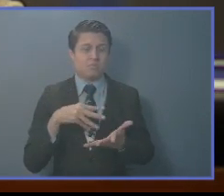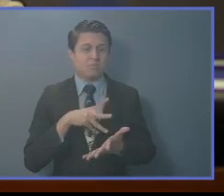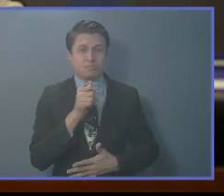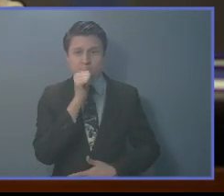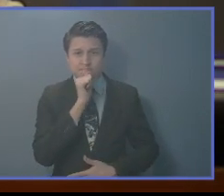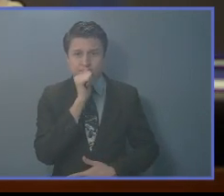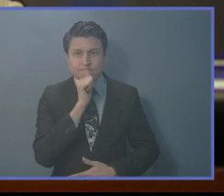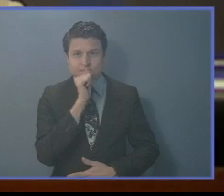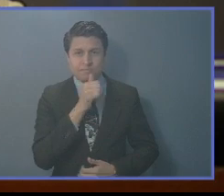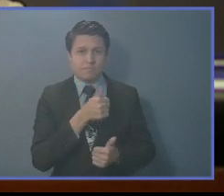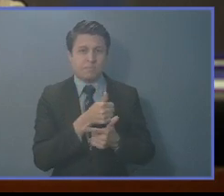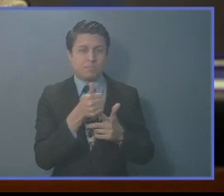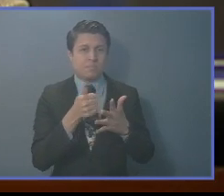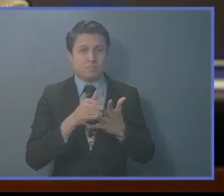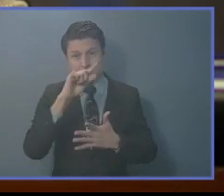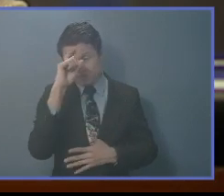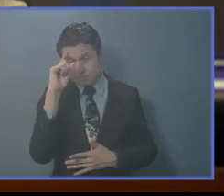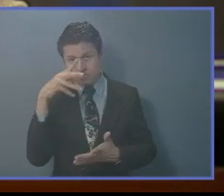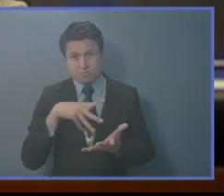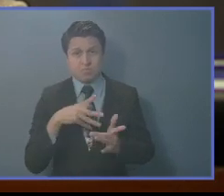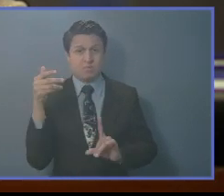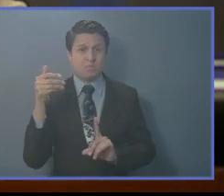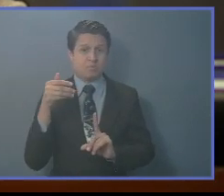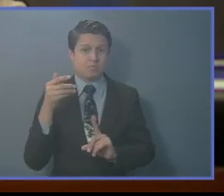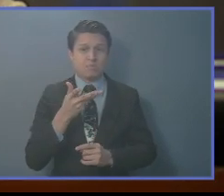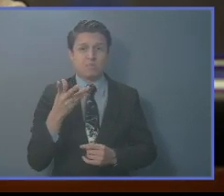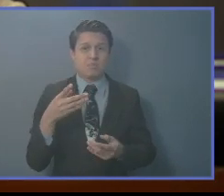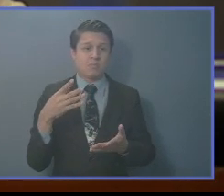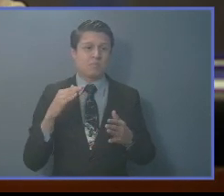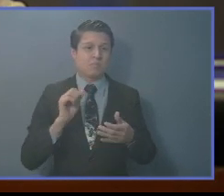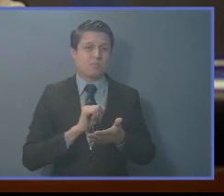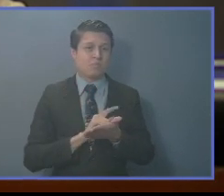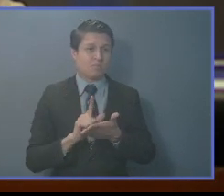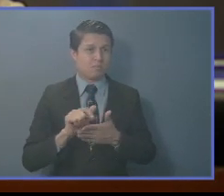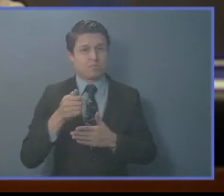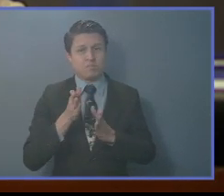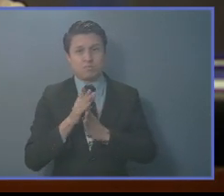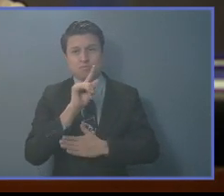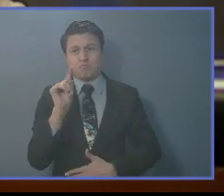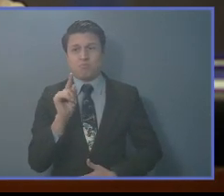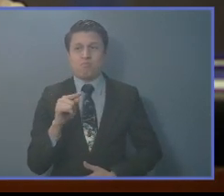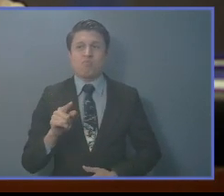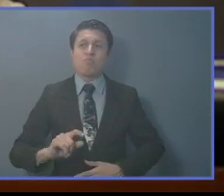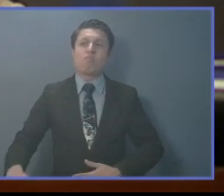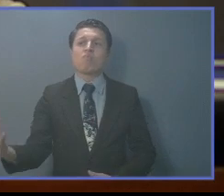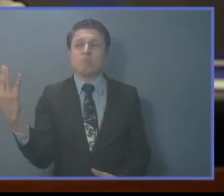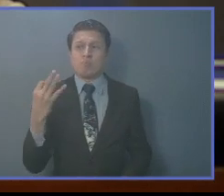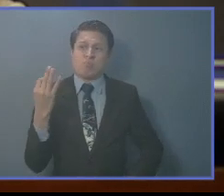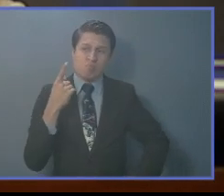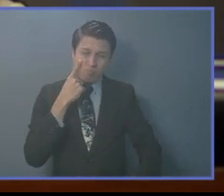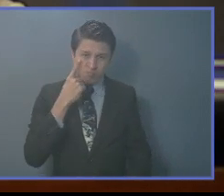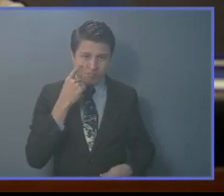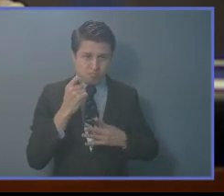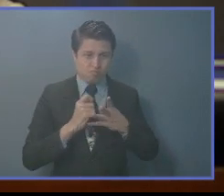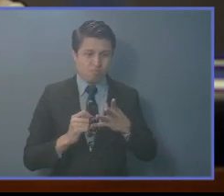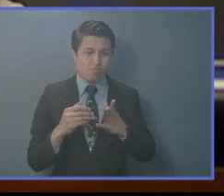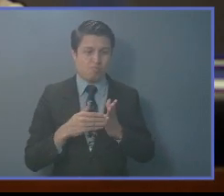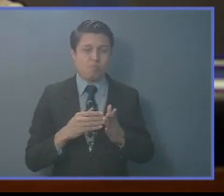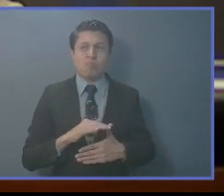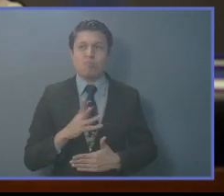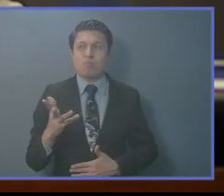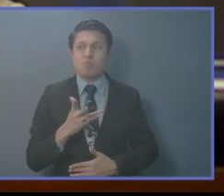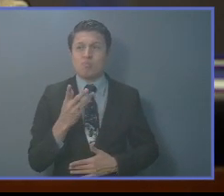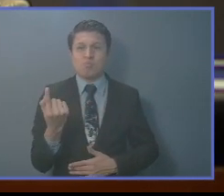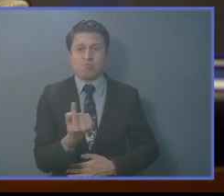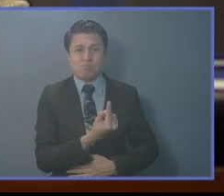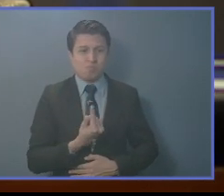las clases y labores académicas presenciales. Todos los centros escolares y demás instituciones académicas deberán remunerar con salario ordinario a su